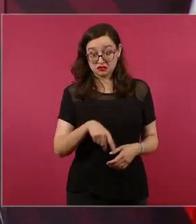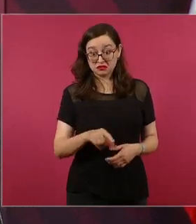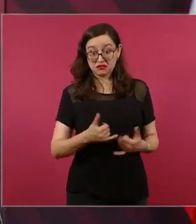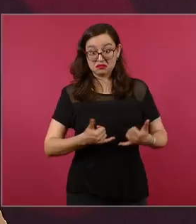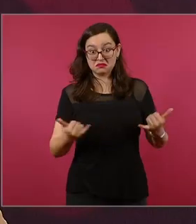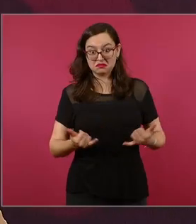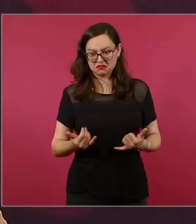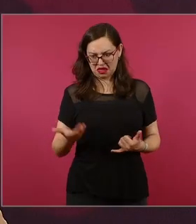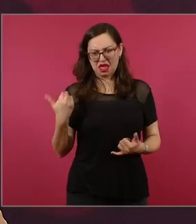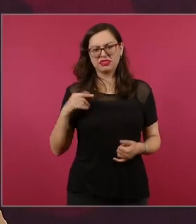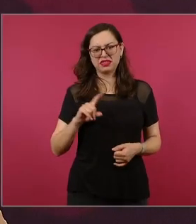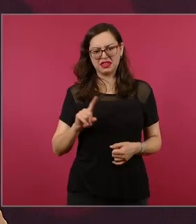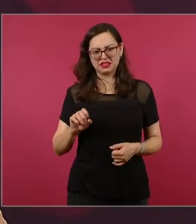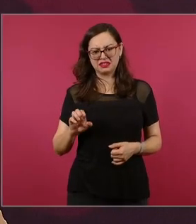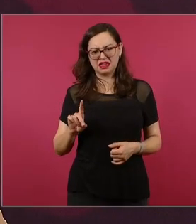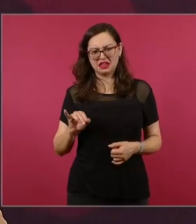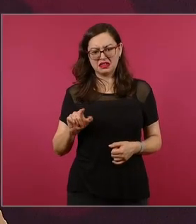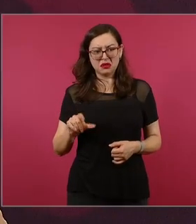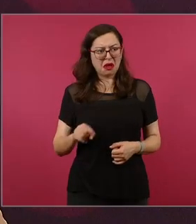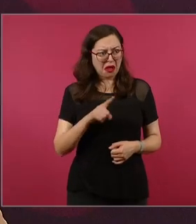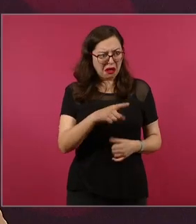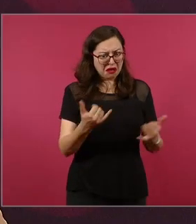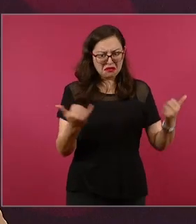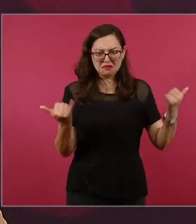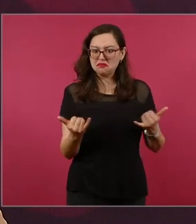destituyó a todos,